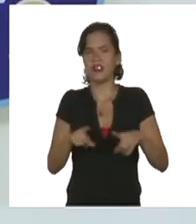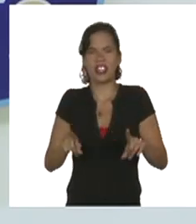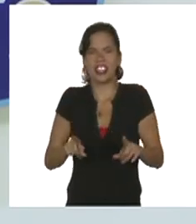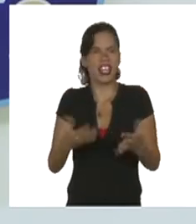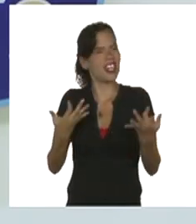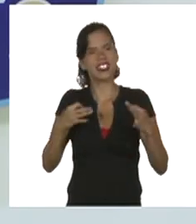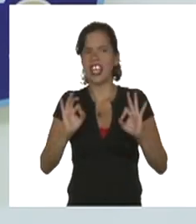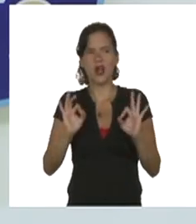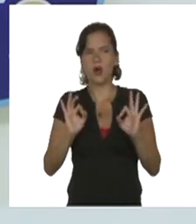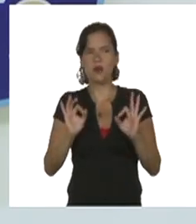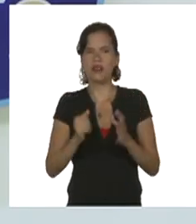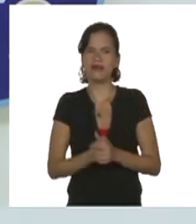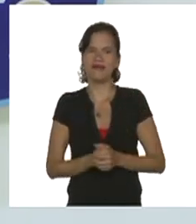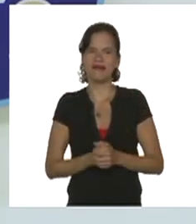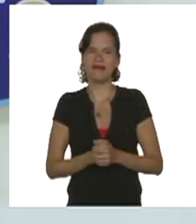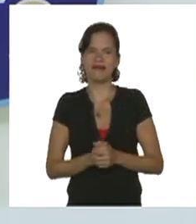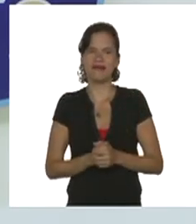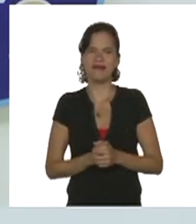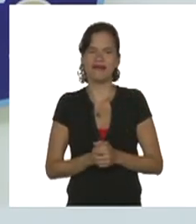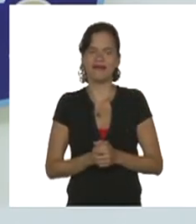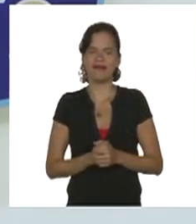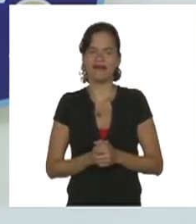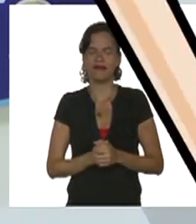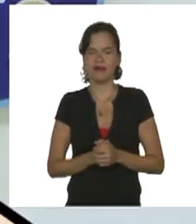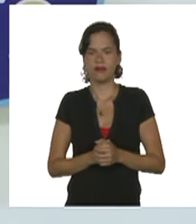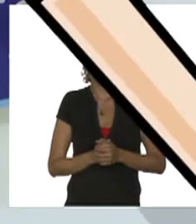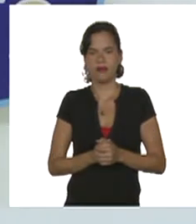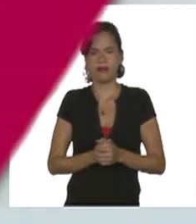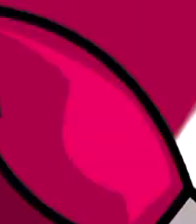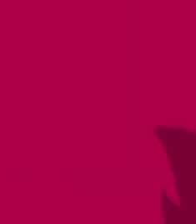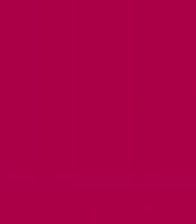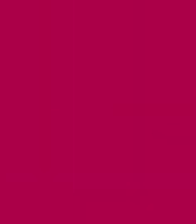ser diferente es algo común. ¡Chao!